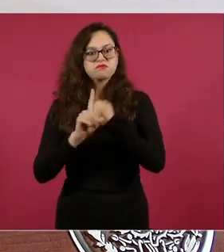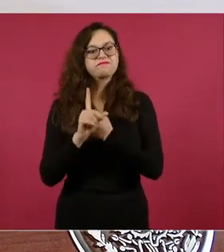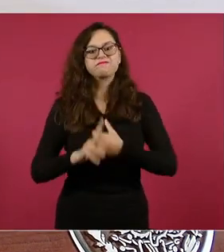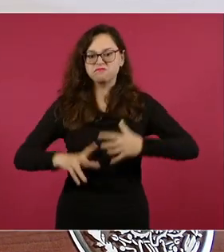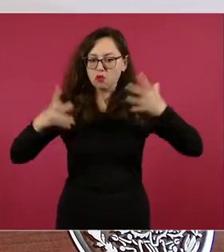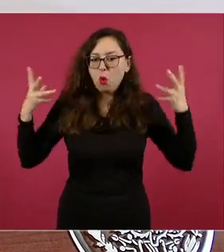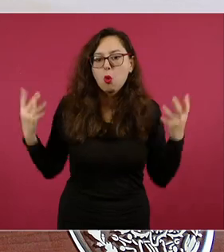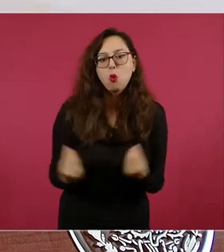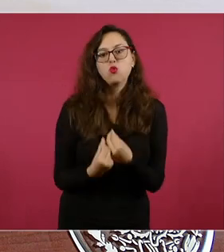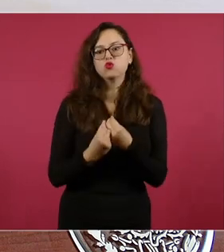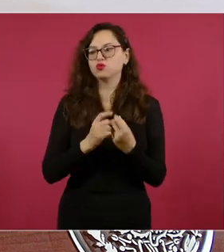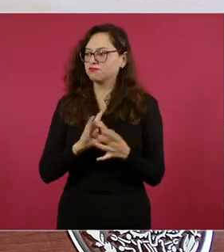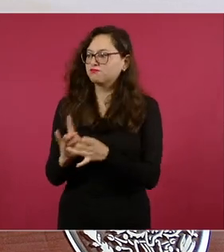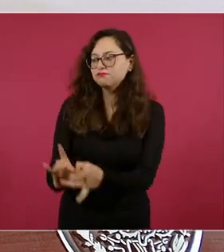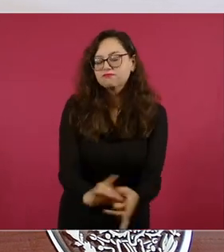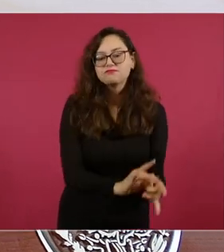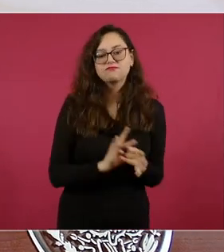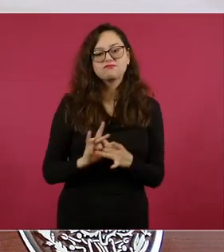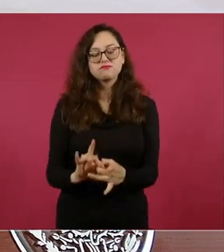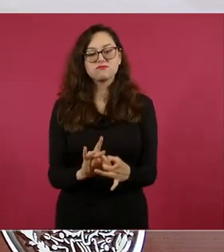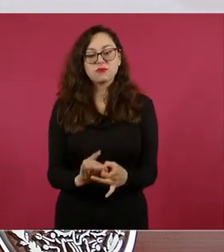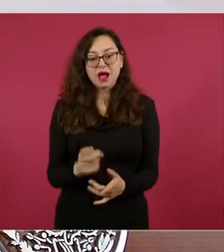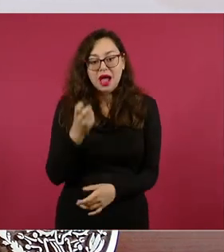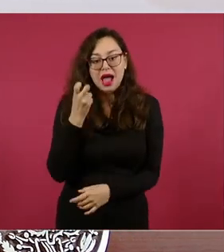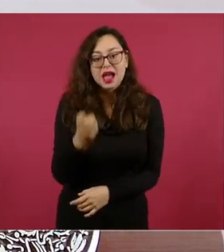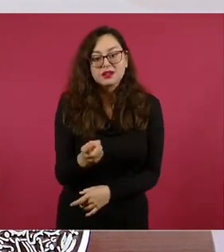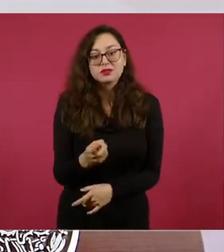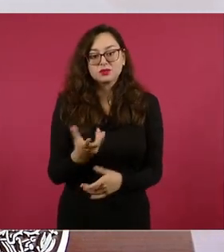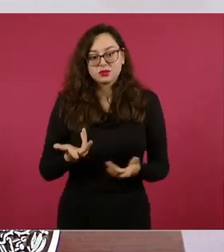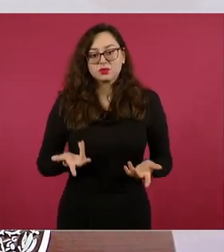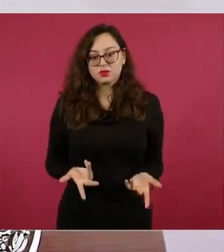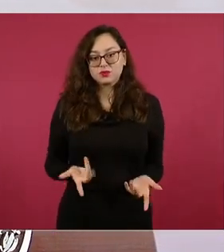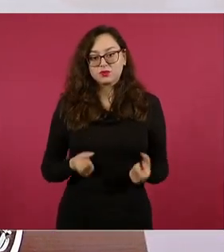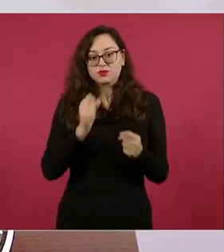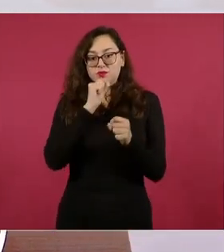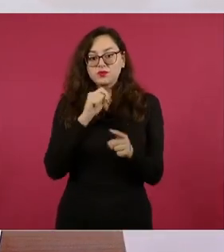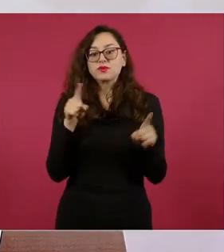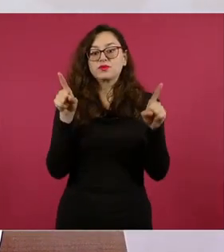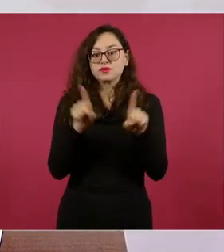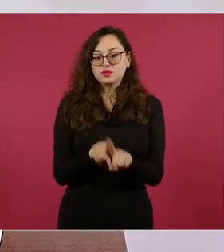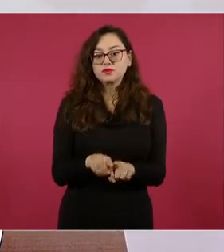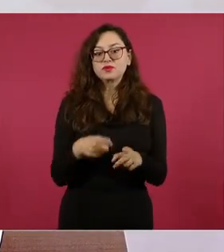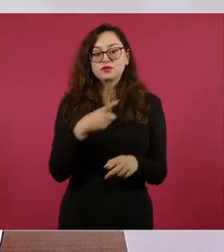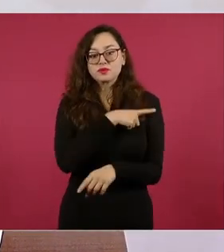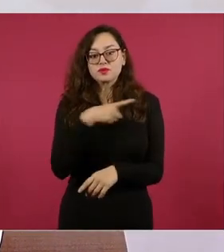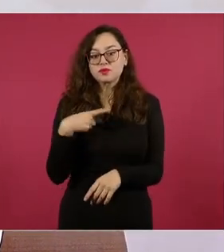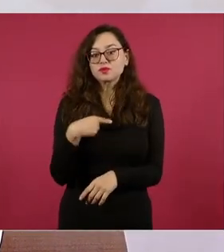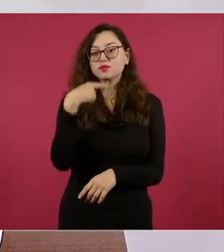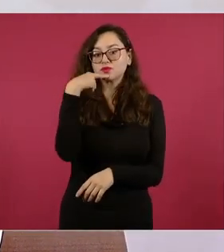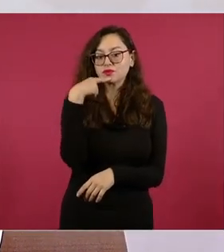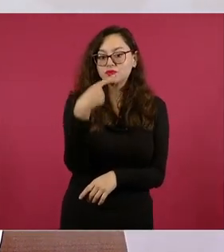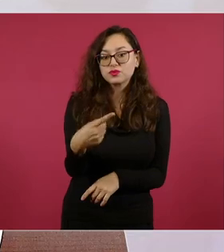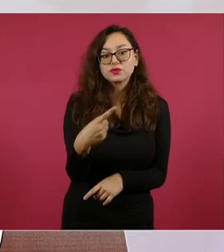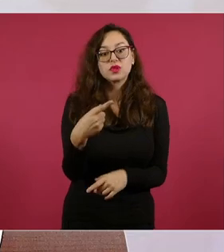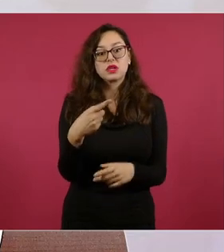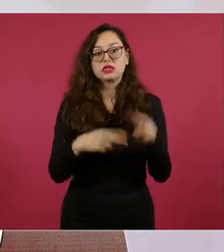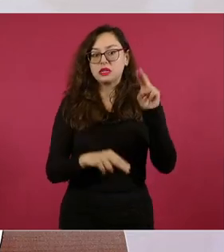Y la gente es muy fraterna. Y también decirlo en todos los estratos y en todas las clases